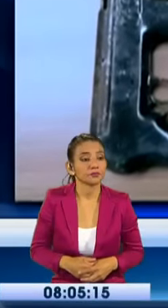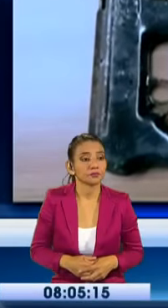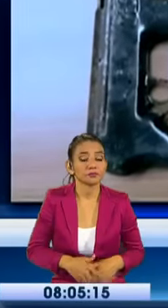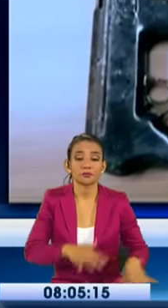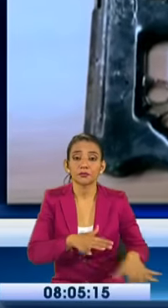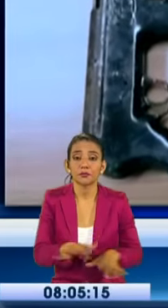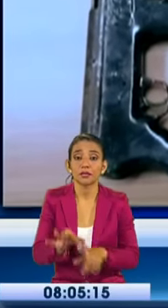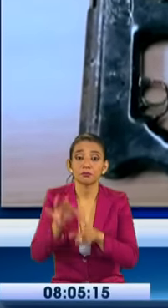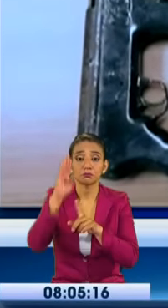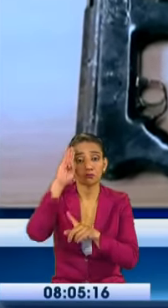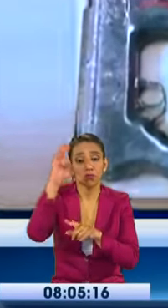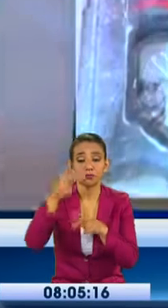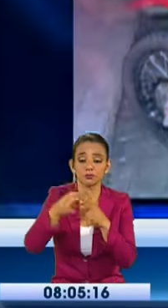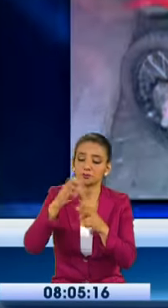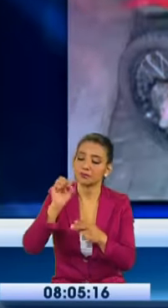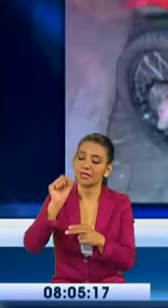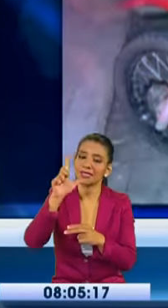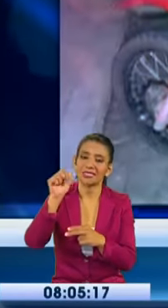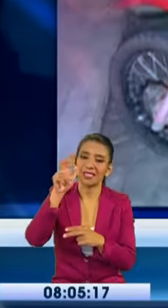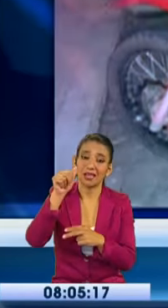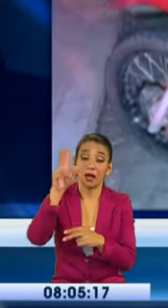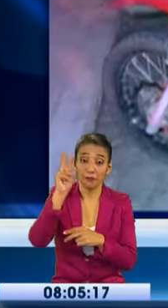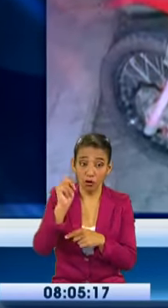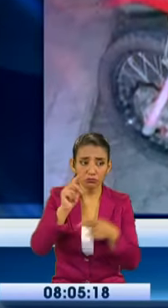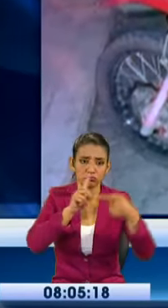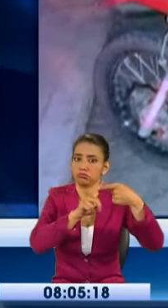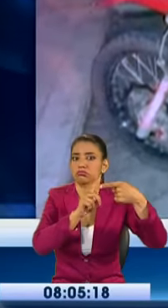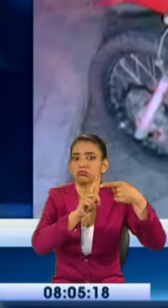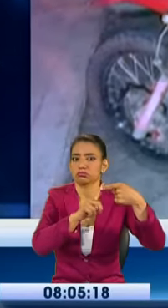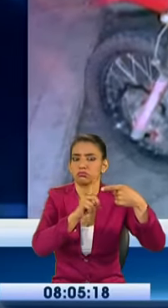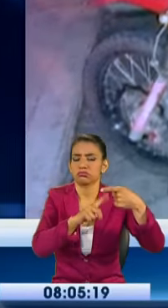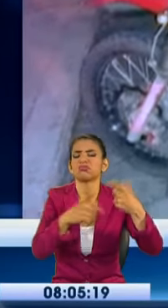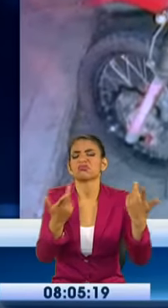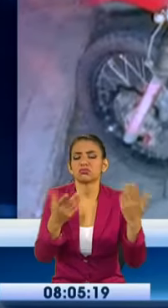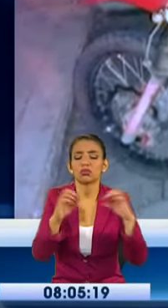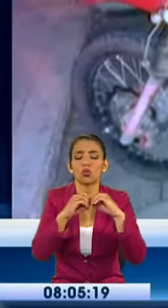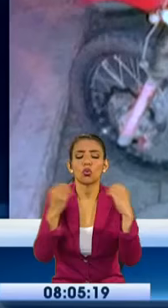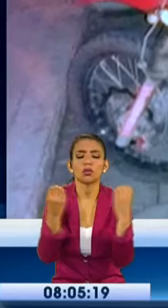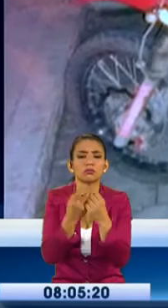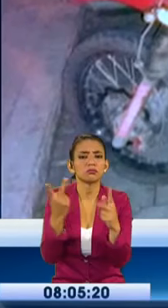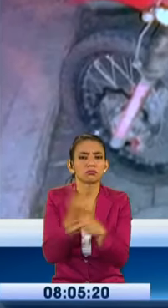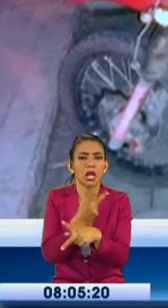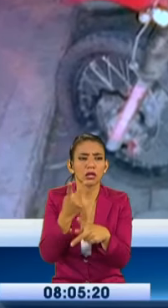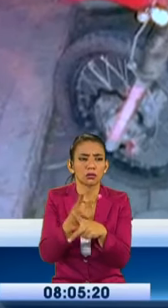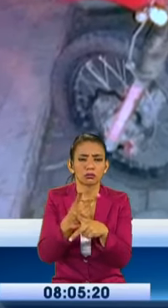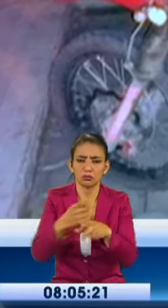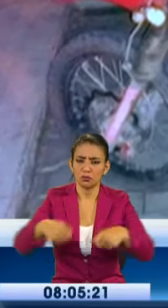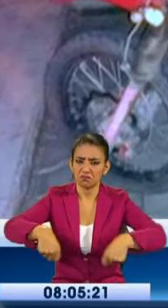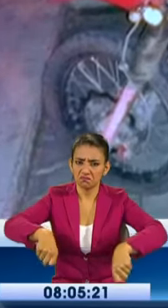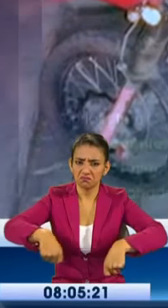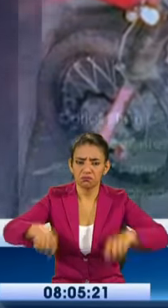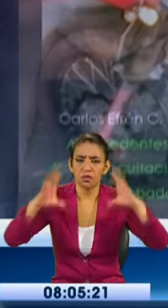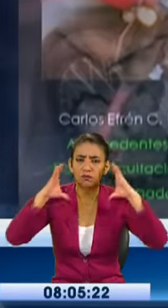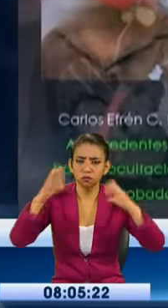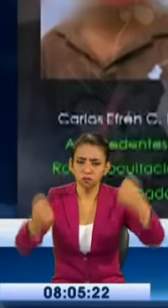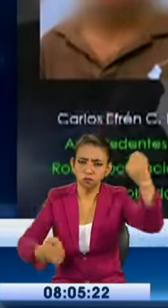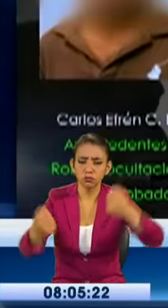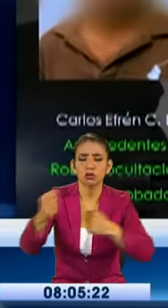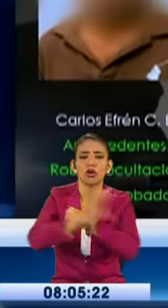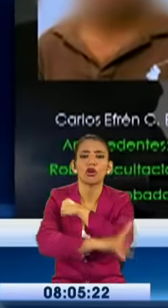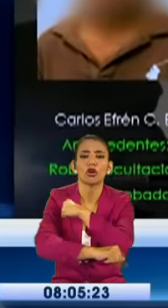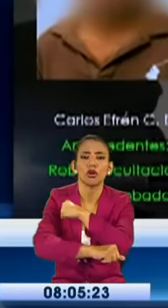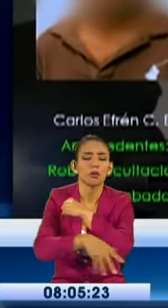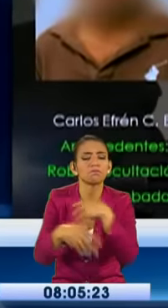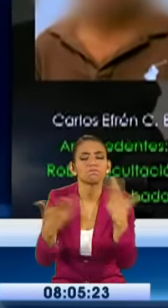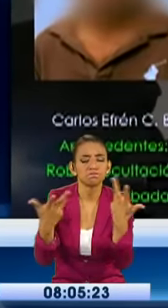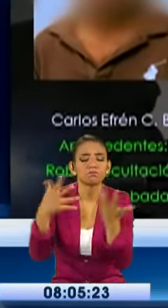Eslabón 95 permitió la desarticulación de una presunta banda dedicada al asalto y robo de vehículos pesados. La estructura criminal operaba en la provincia de